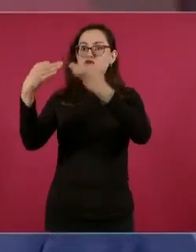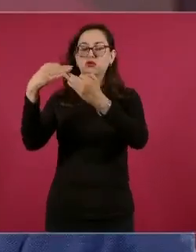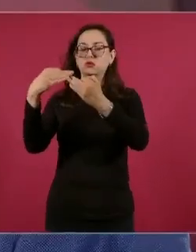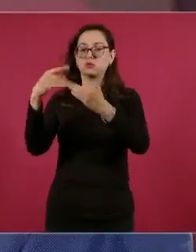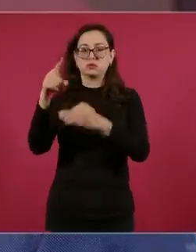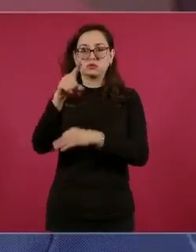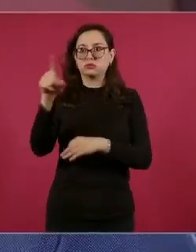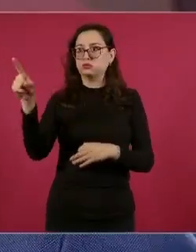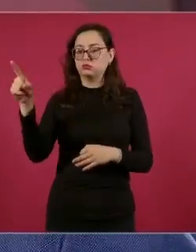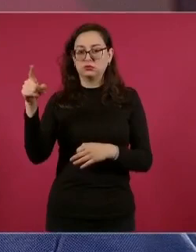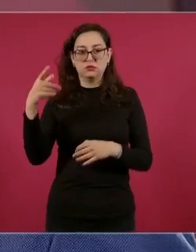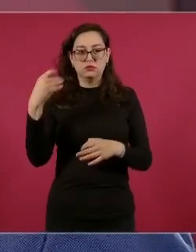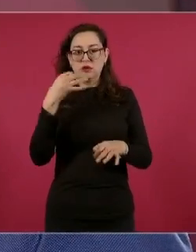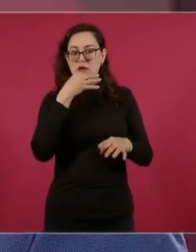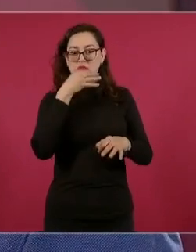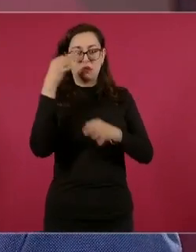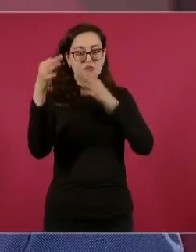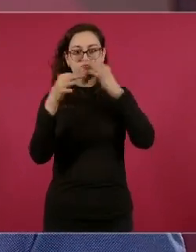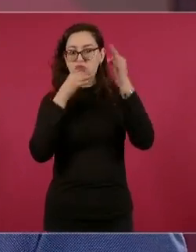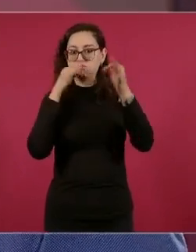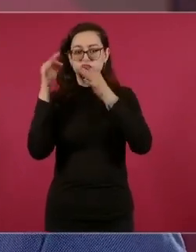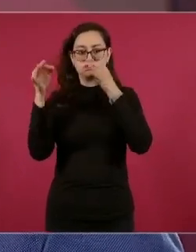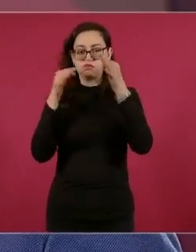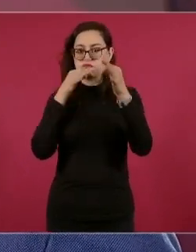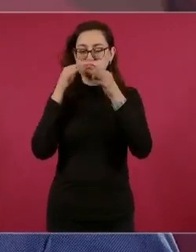cuando todavía